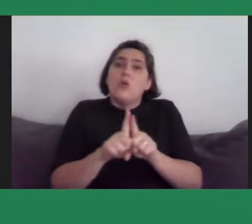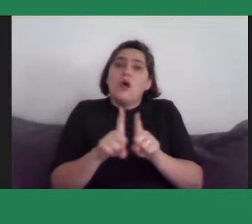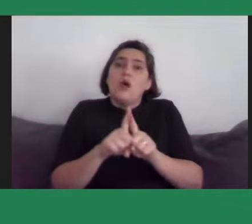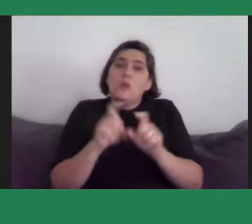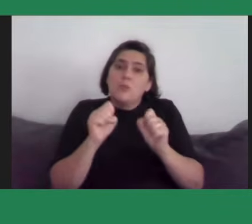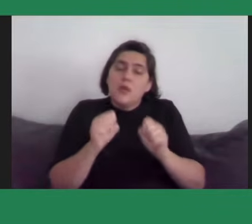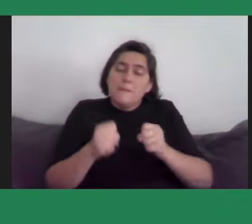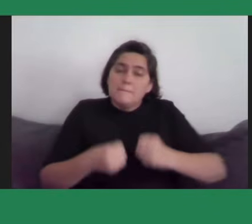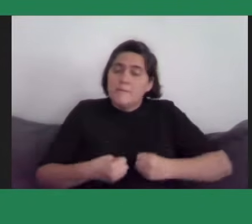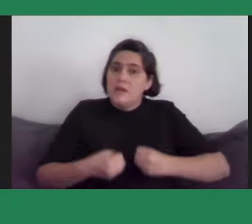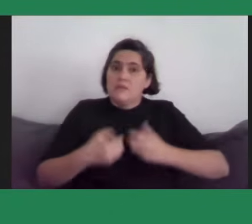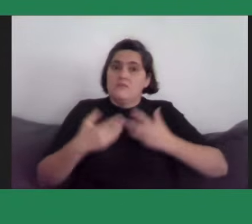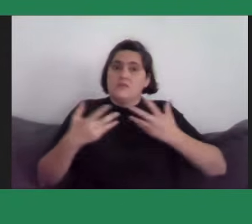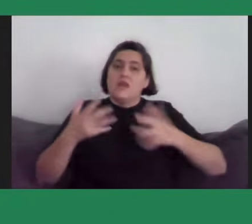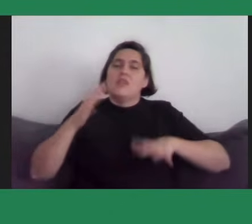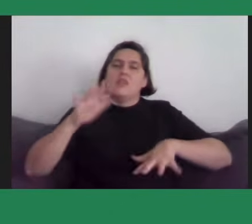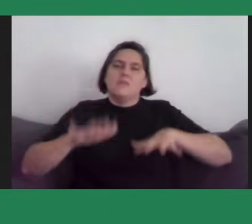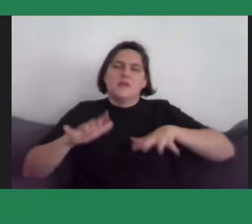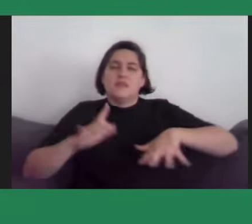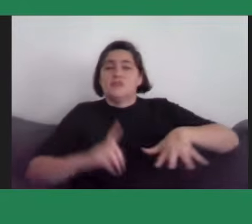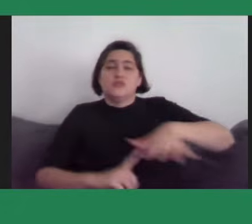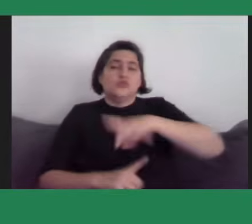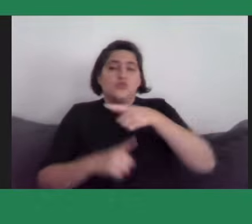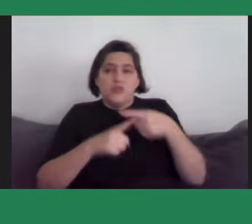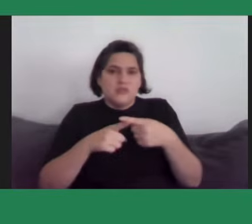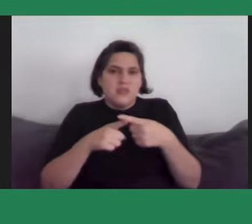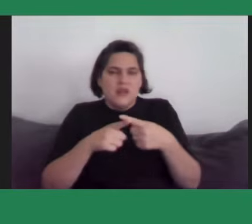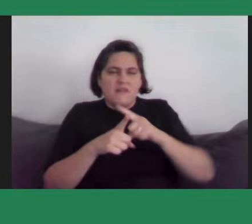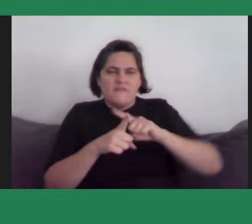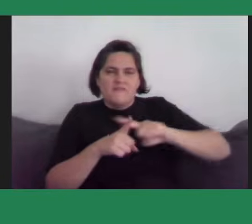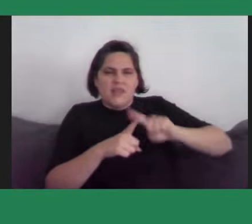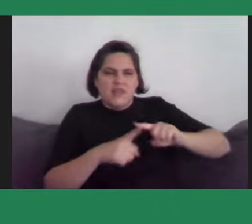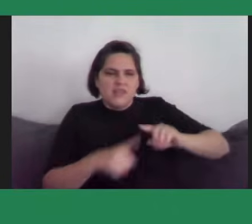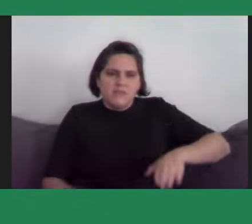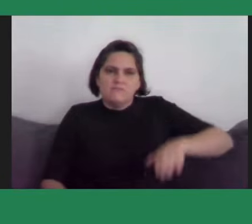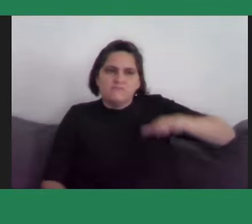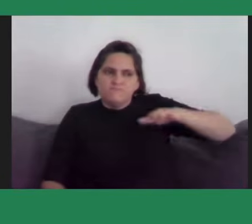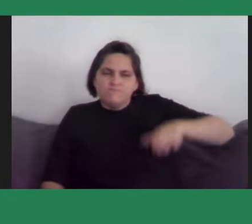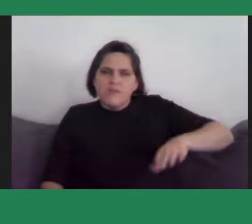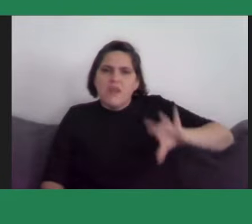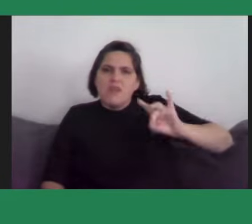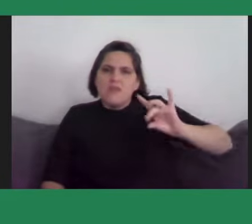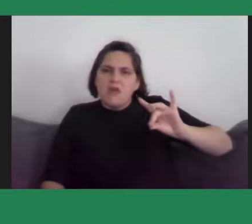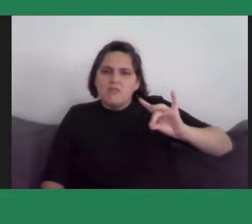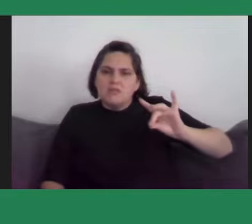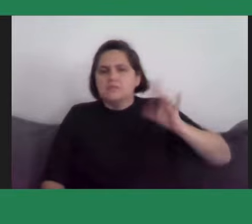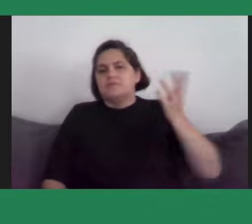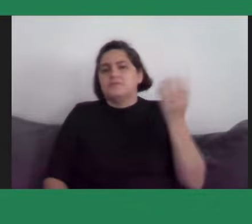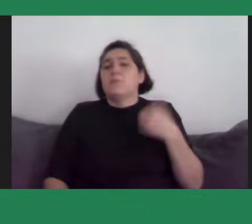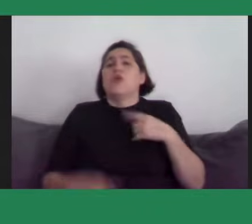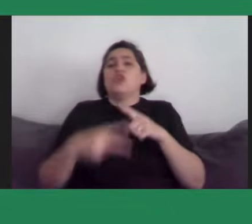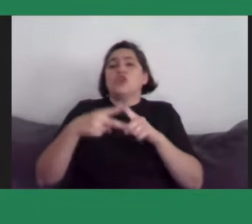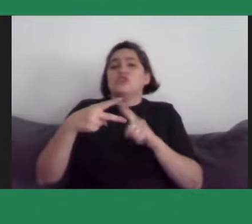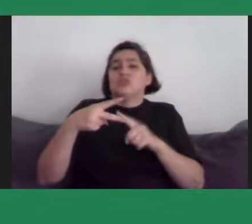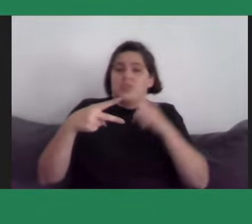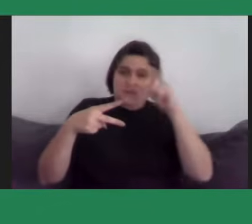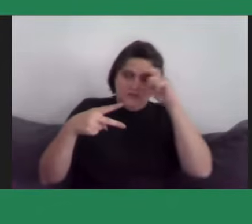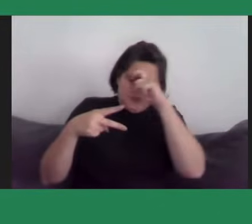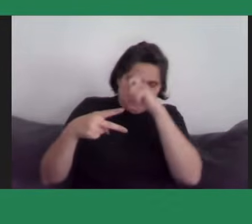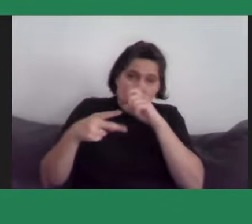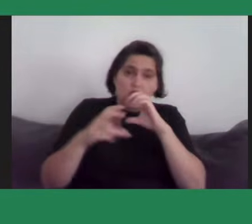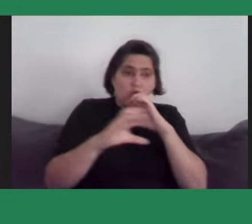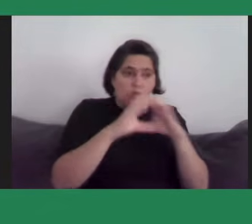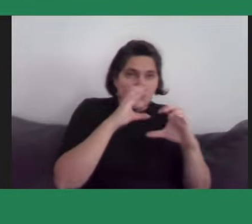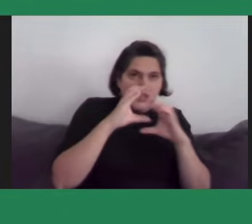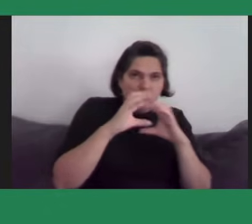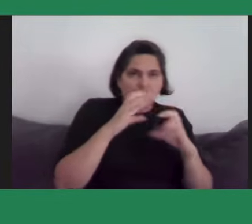de los desafíos sociales a distintas edades, pero que tienen que haber dos dificultades fundamentales en la comunicación y la interacción